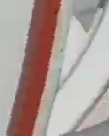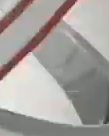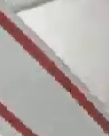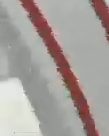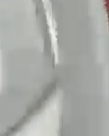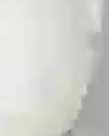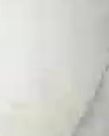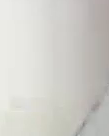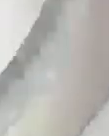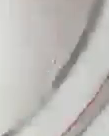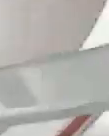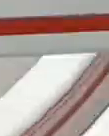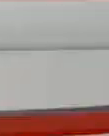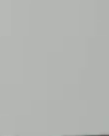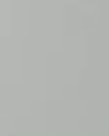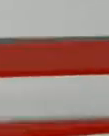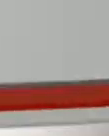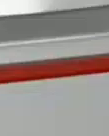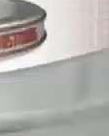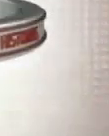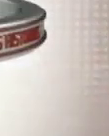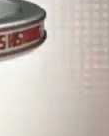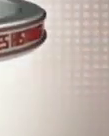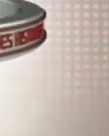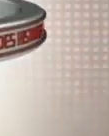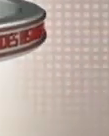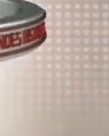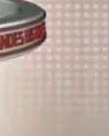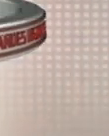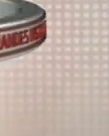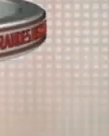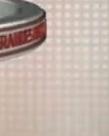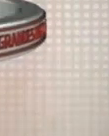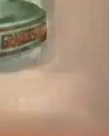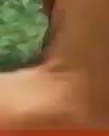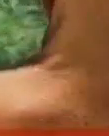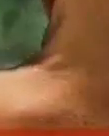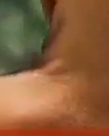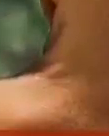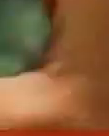En instantes, en Al Día.